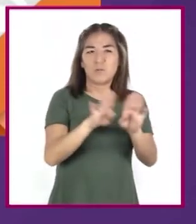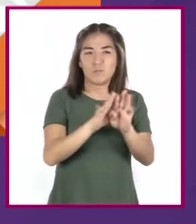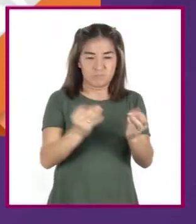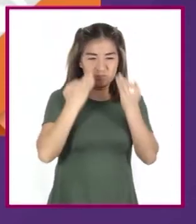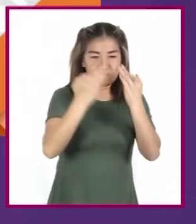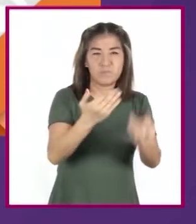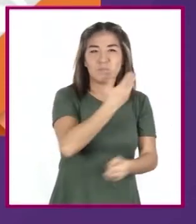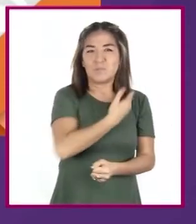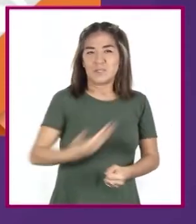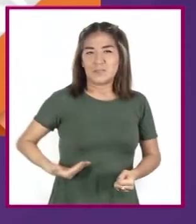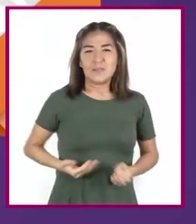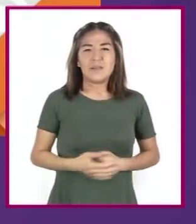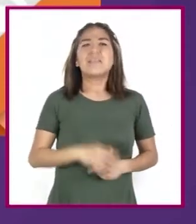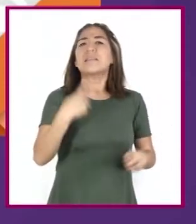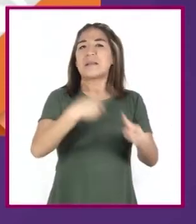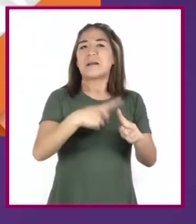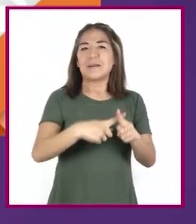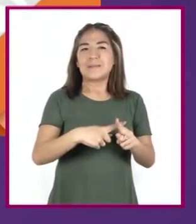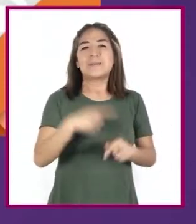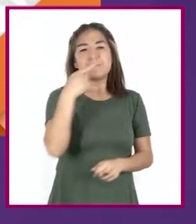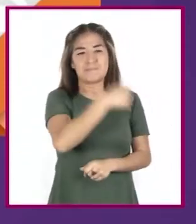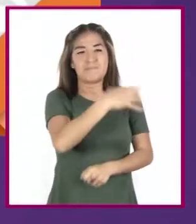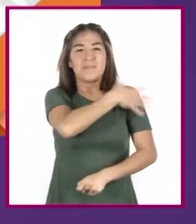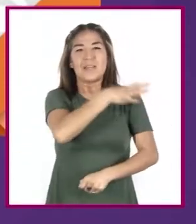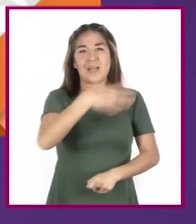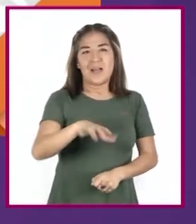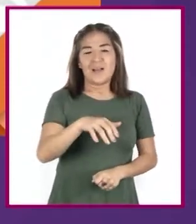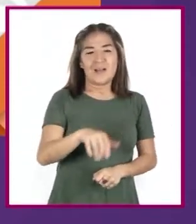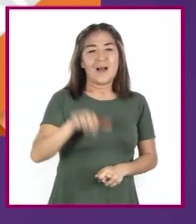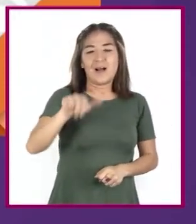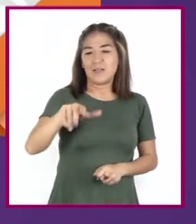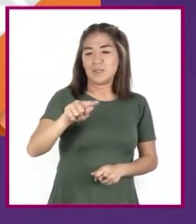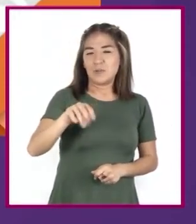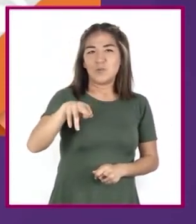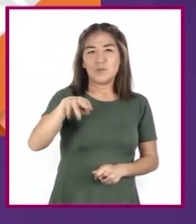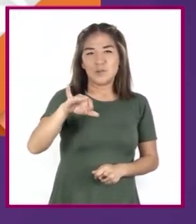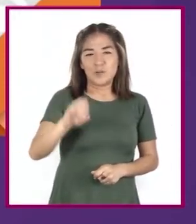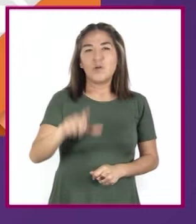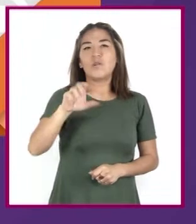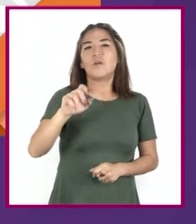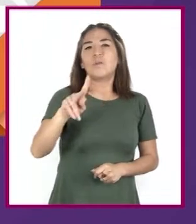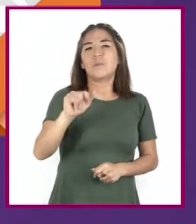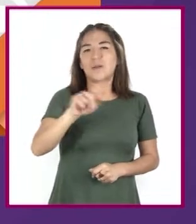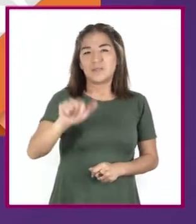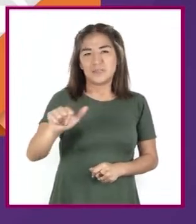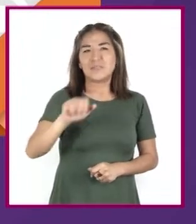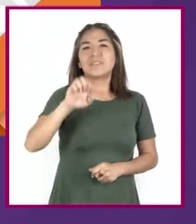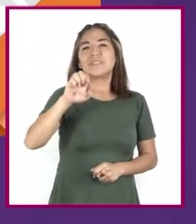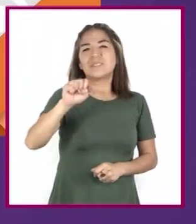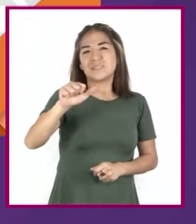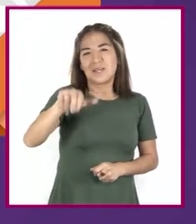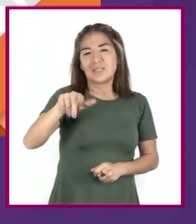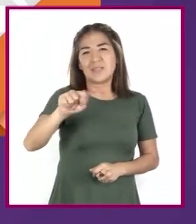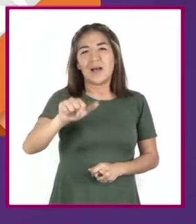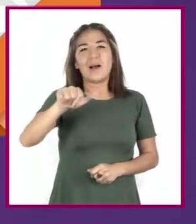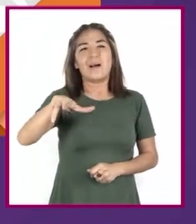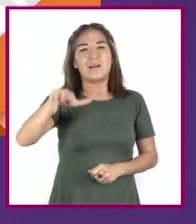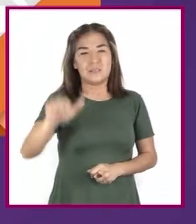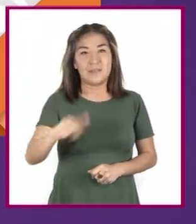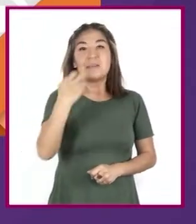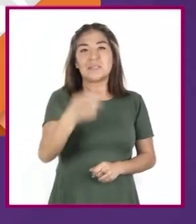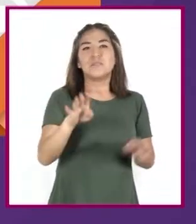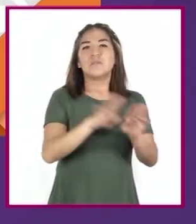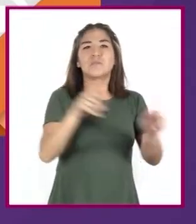poder. Nos referimos al general Antonio López de Santa Anna. Su primera estancia a la cabeza del Poder